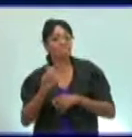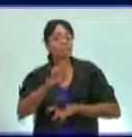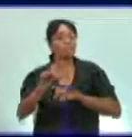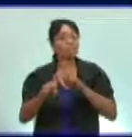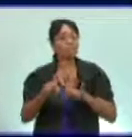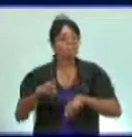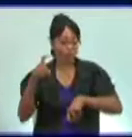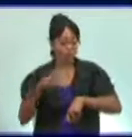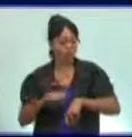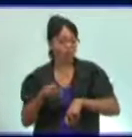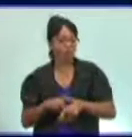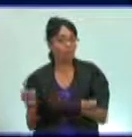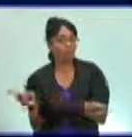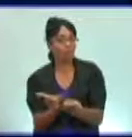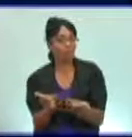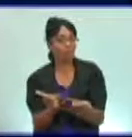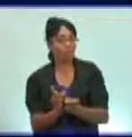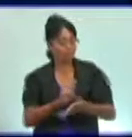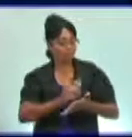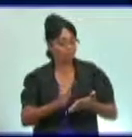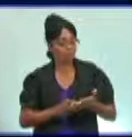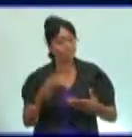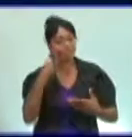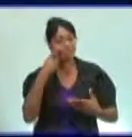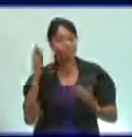breve tiempo para que anoten esta pregunta.